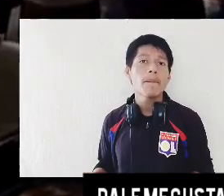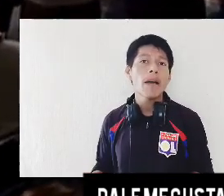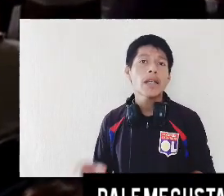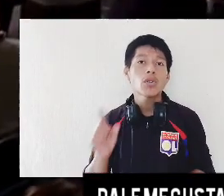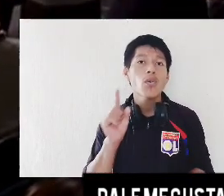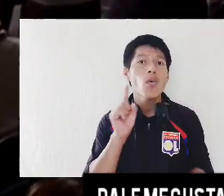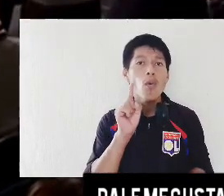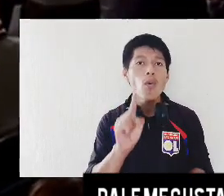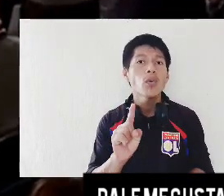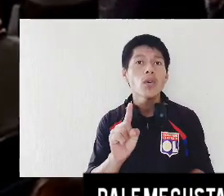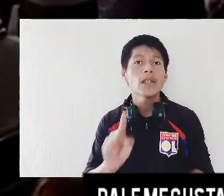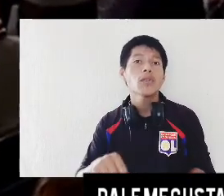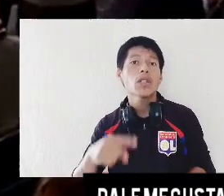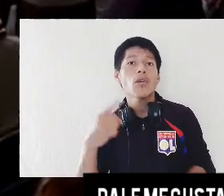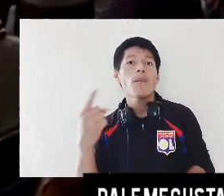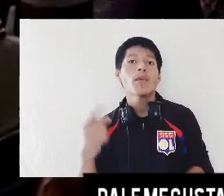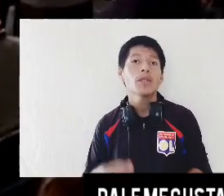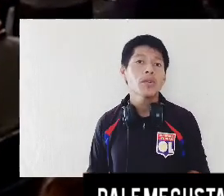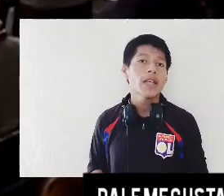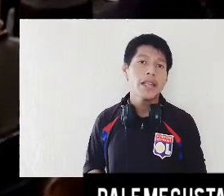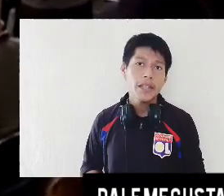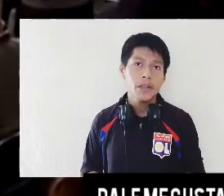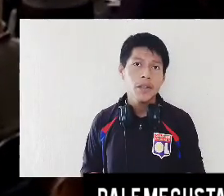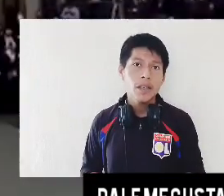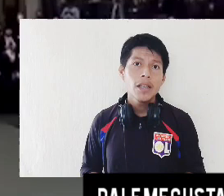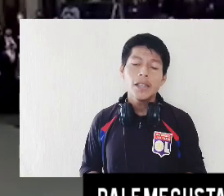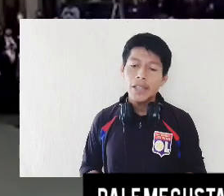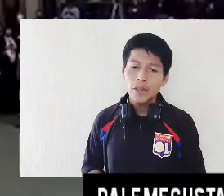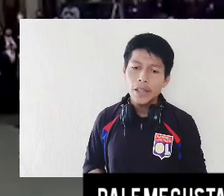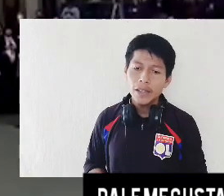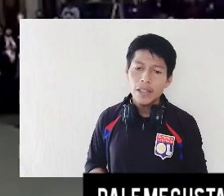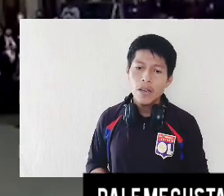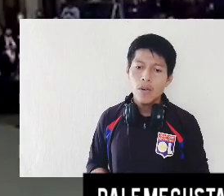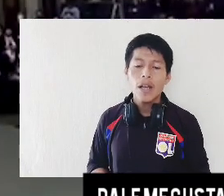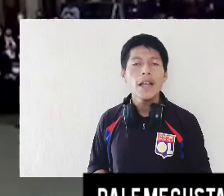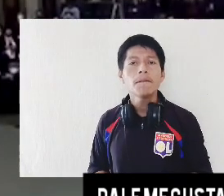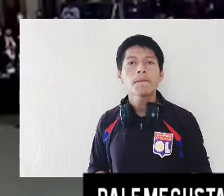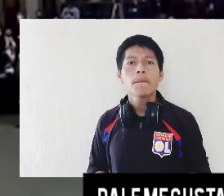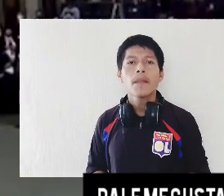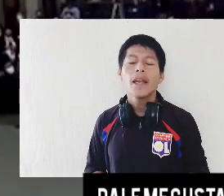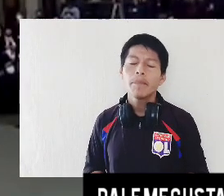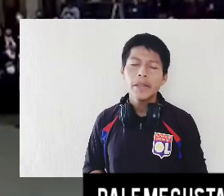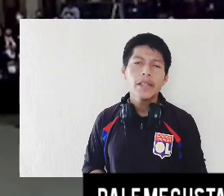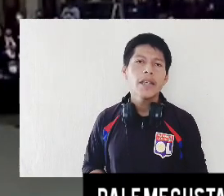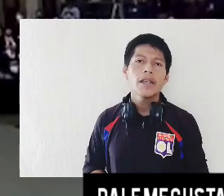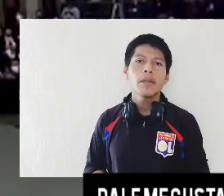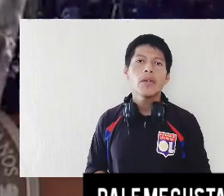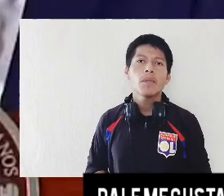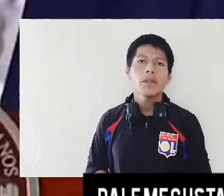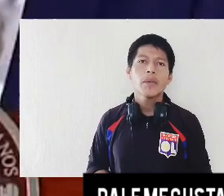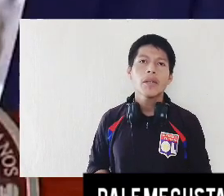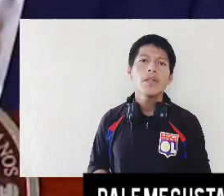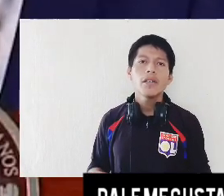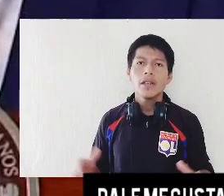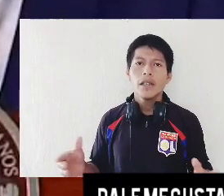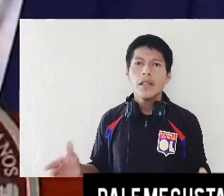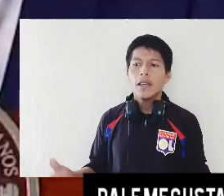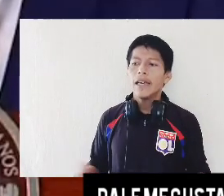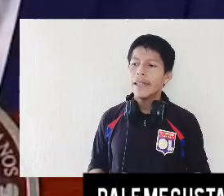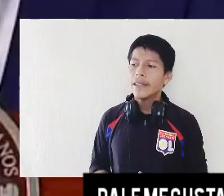de Ayotzinapa son uno de los 100 compromisos que él dijo. Y señores, ojalá el presidente Andrés Manuel López